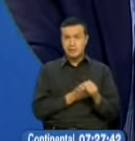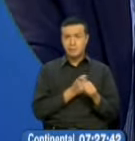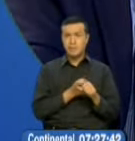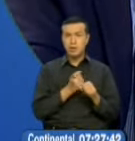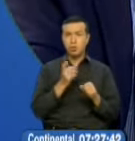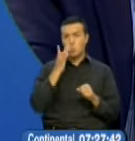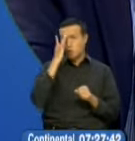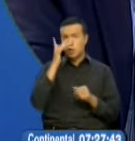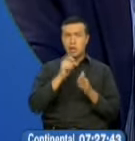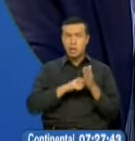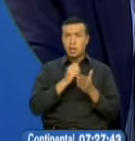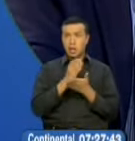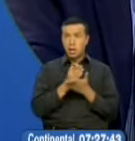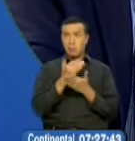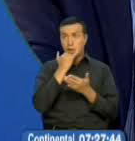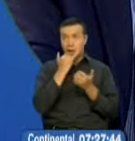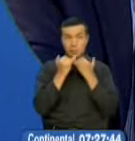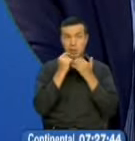nulidad de un proceso electoral.